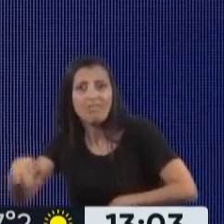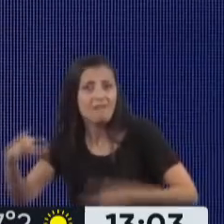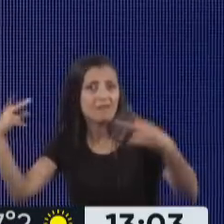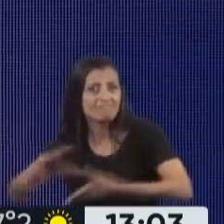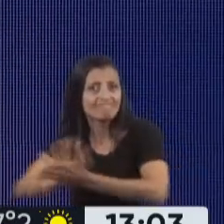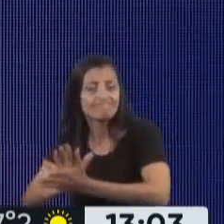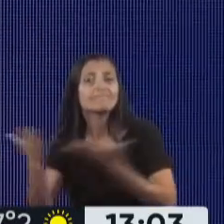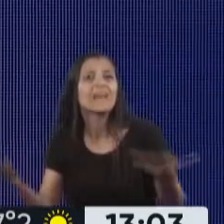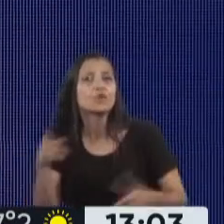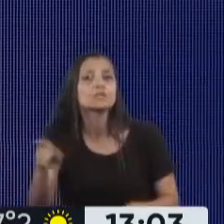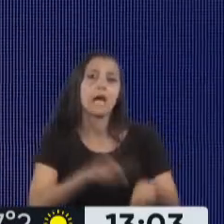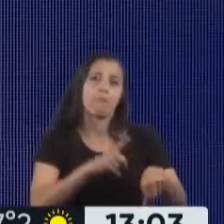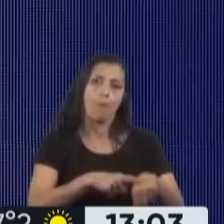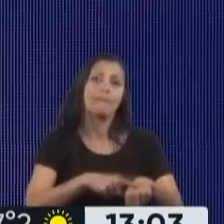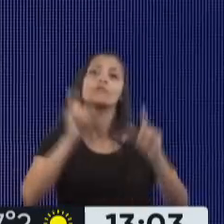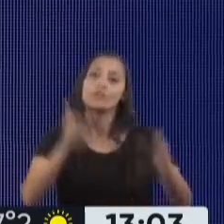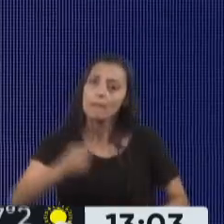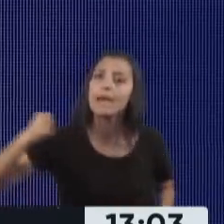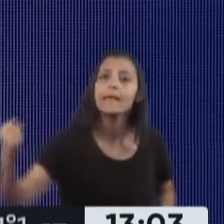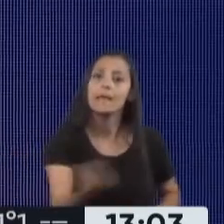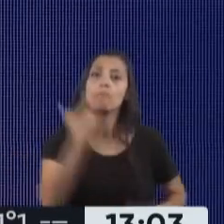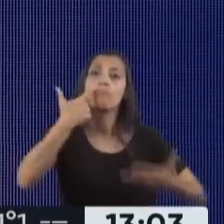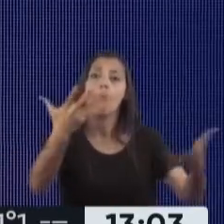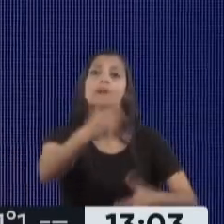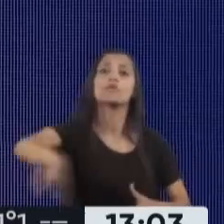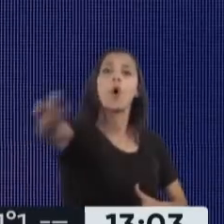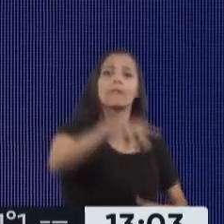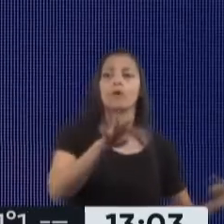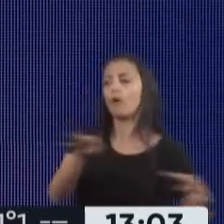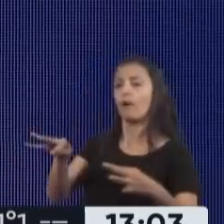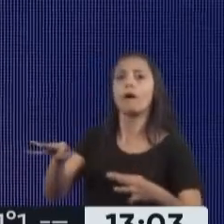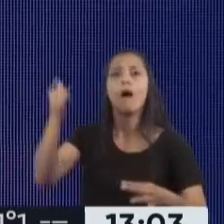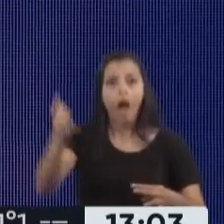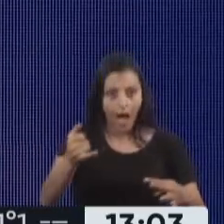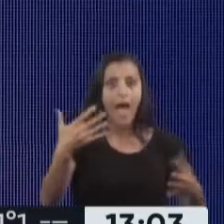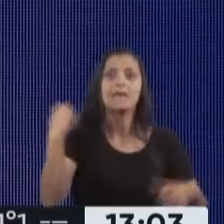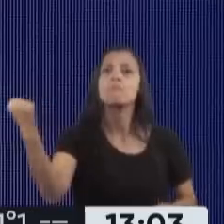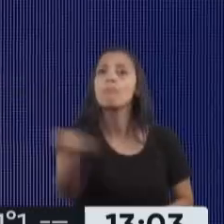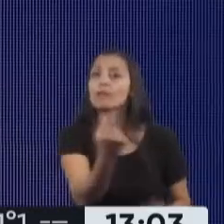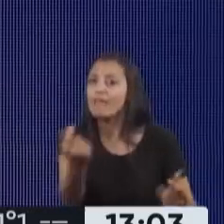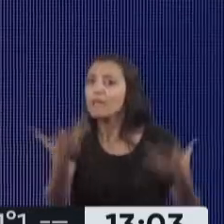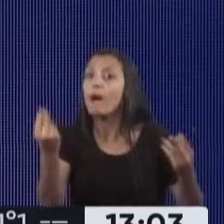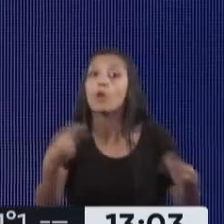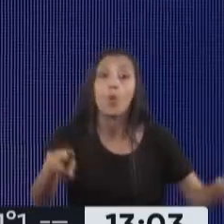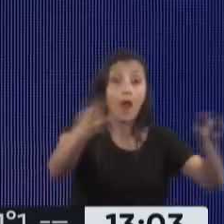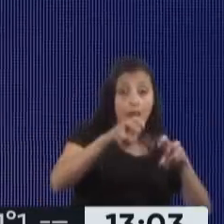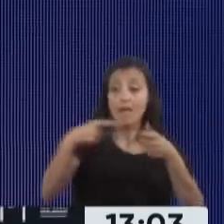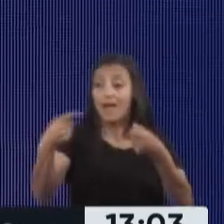hecho de empezar a mostrar sistemáticamente el equilibrio fiscal y que era